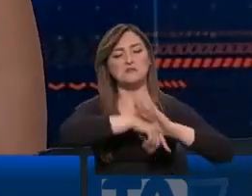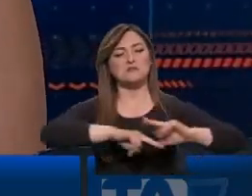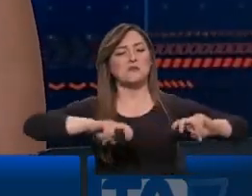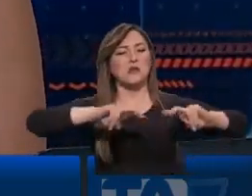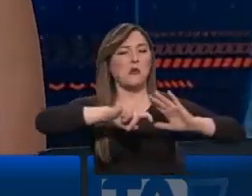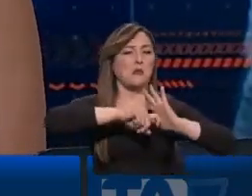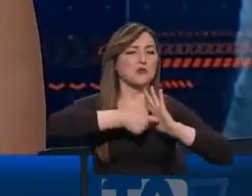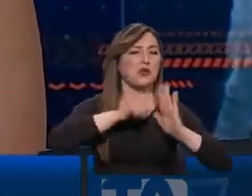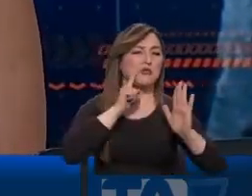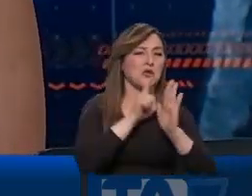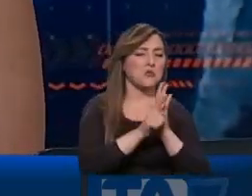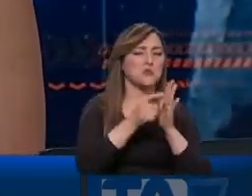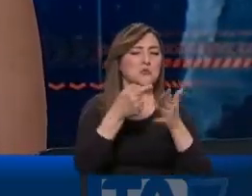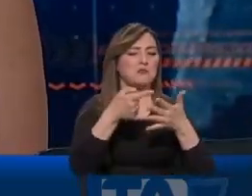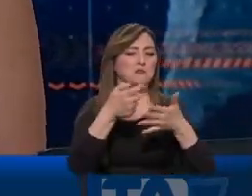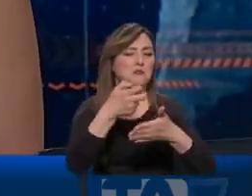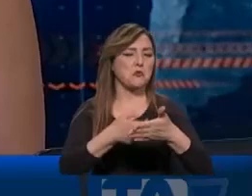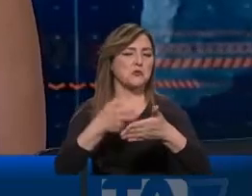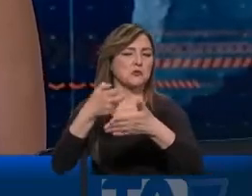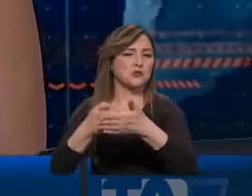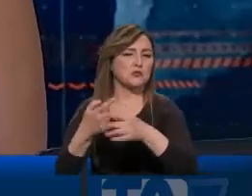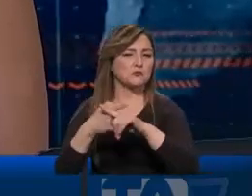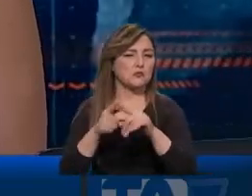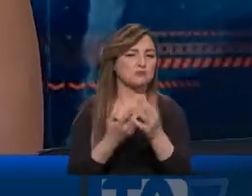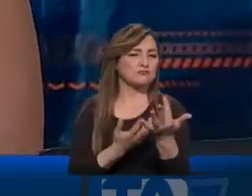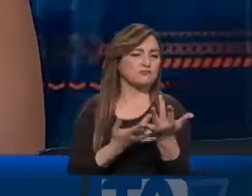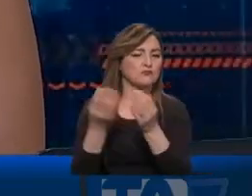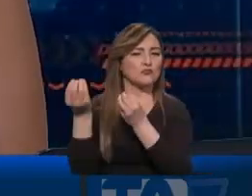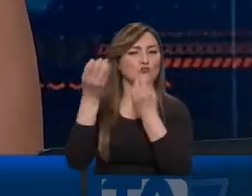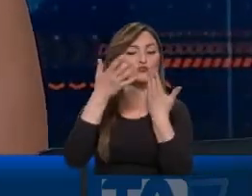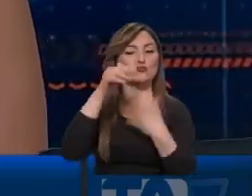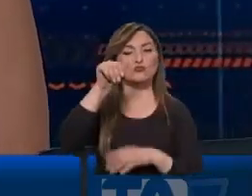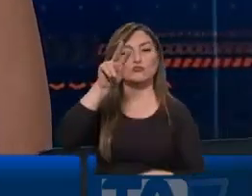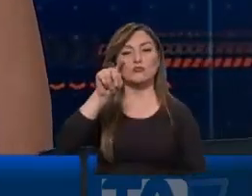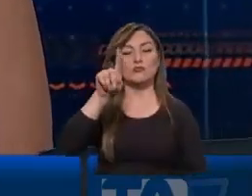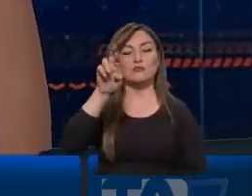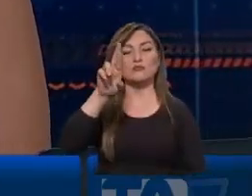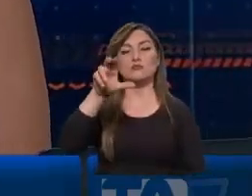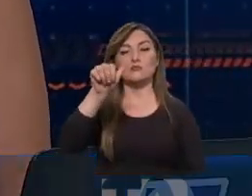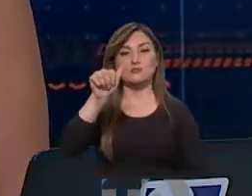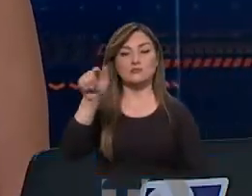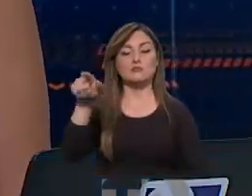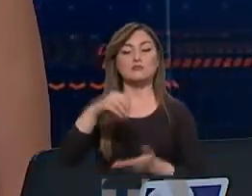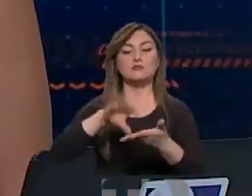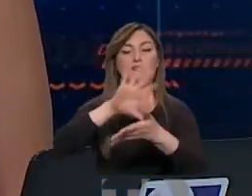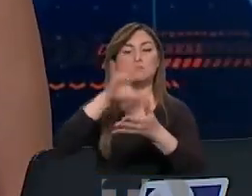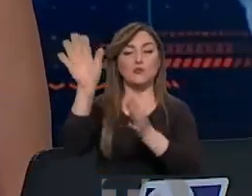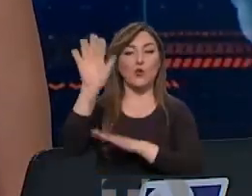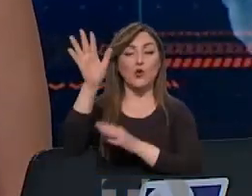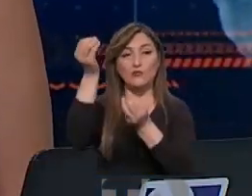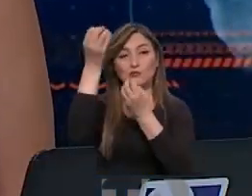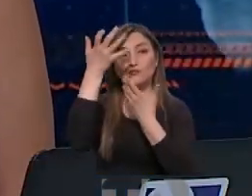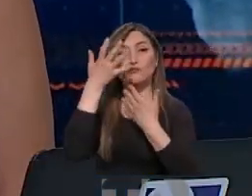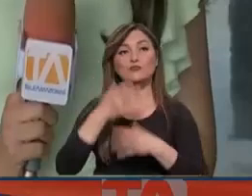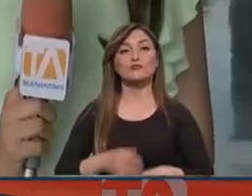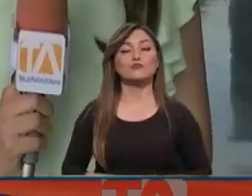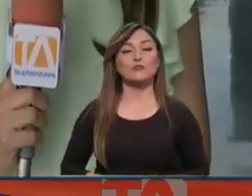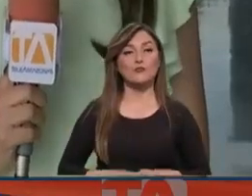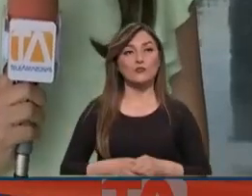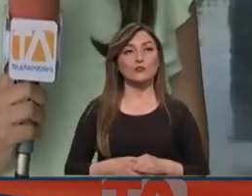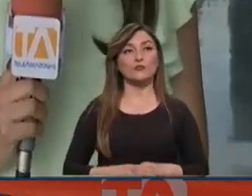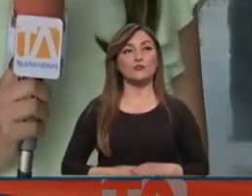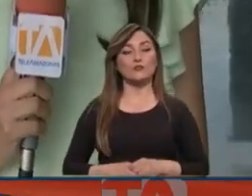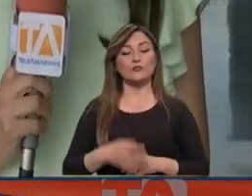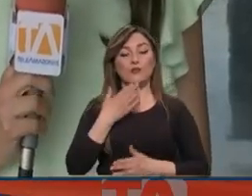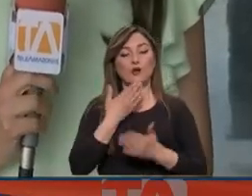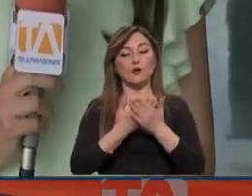involucran a legisladores con glosas. Andrea Samaniego está precisamente en la asamblea. Hola, Andrea, cuéntanos. Gracias,